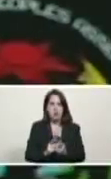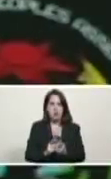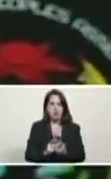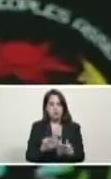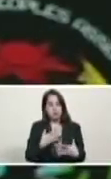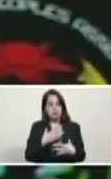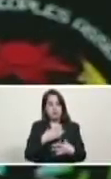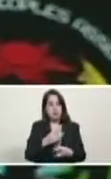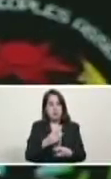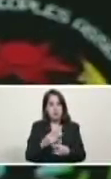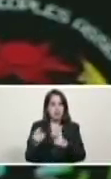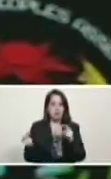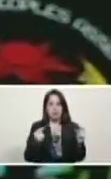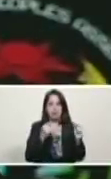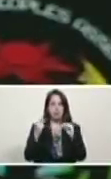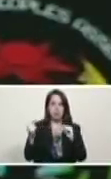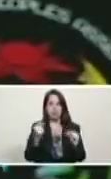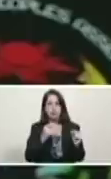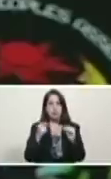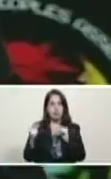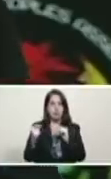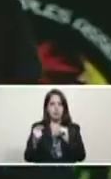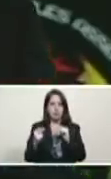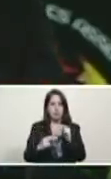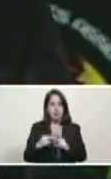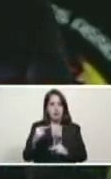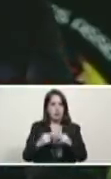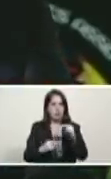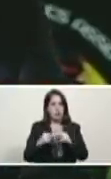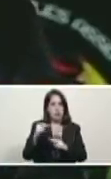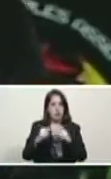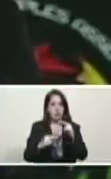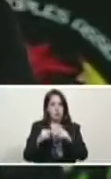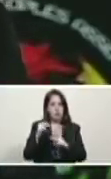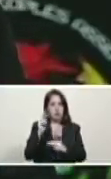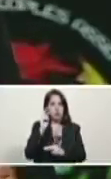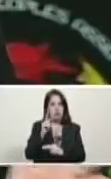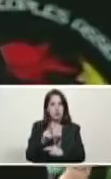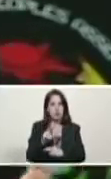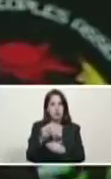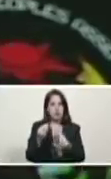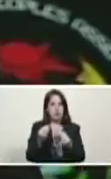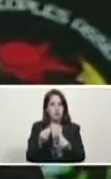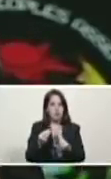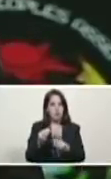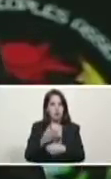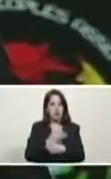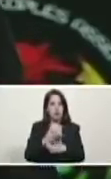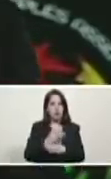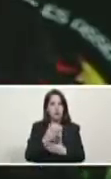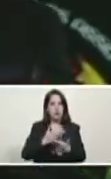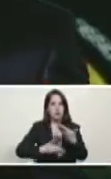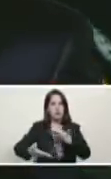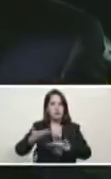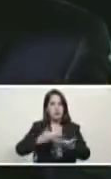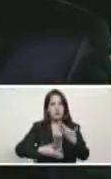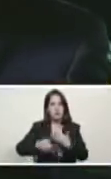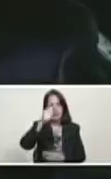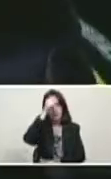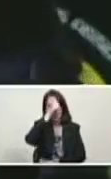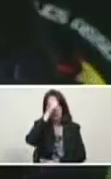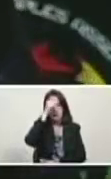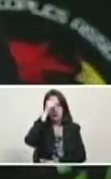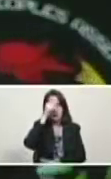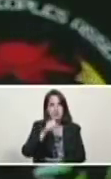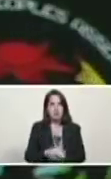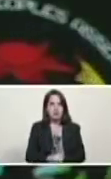de debate de análisis de construcción de esta plataforma de las luchas populares que se ha dado desde el domingo hasta el día